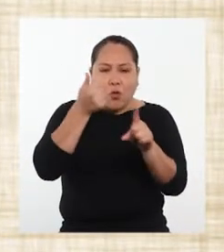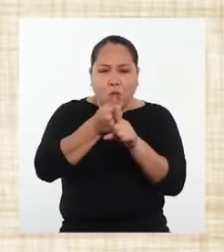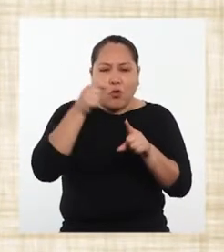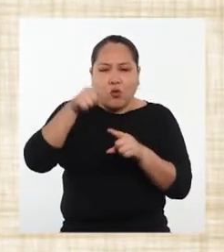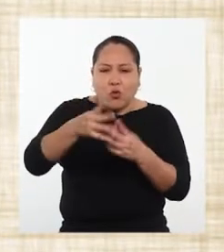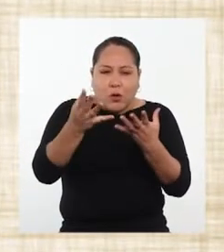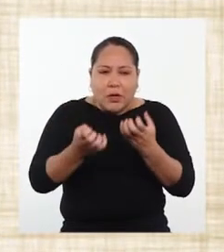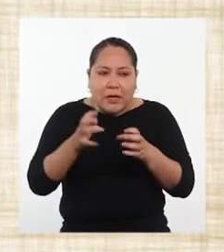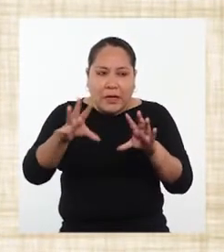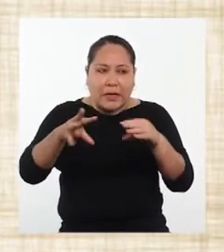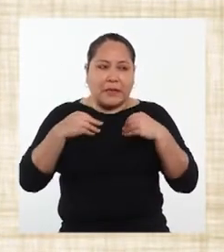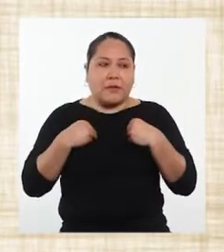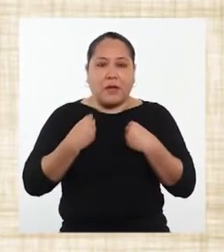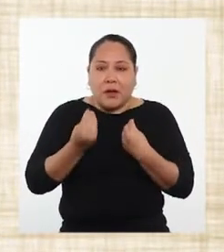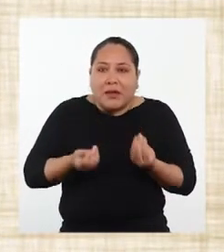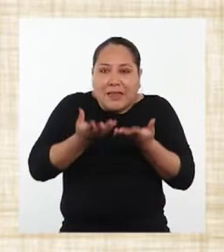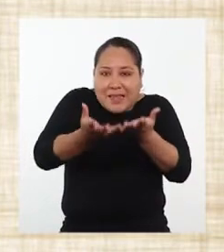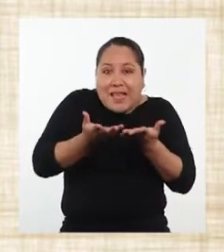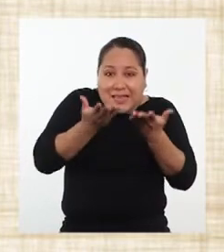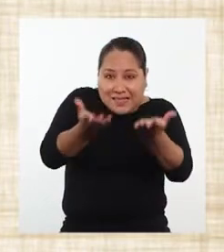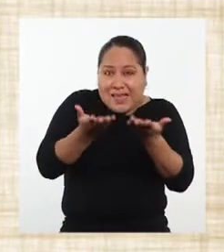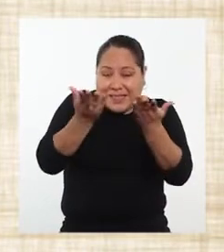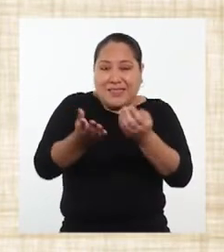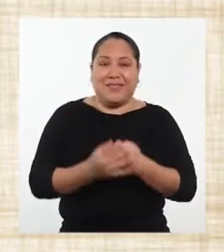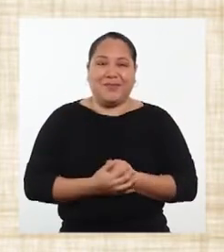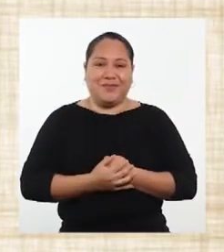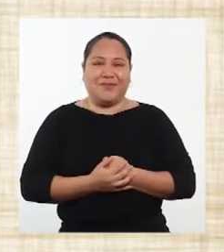lo mismo que quieres recibir. ¡Sí!